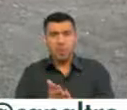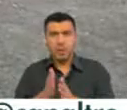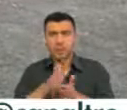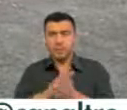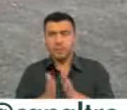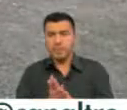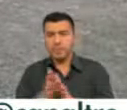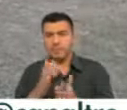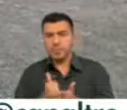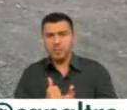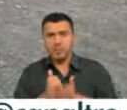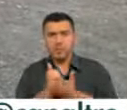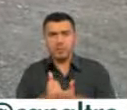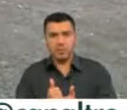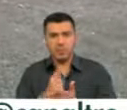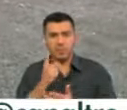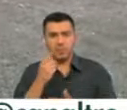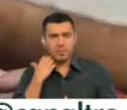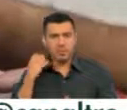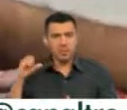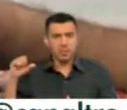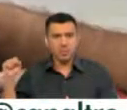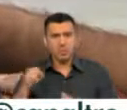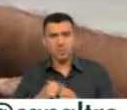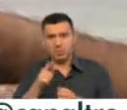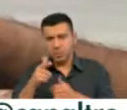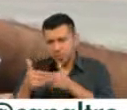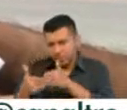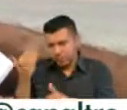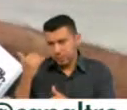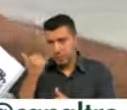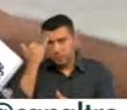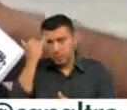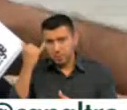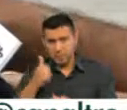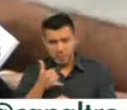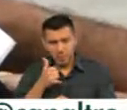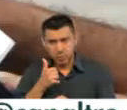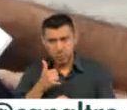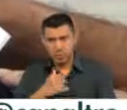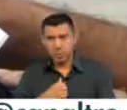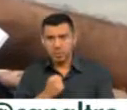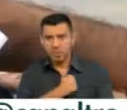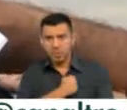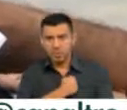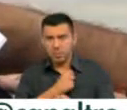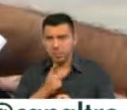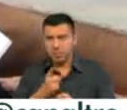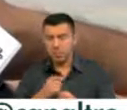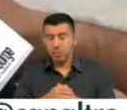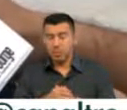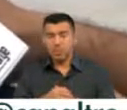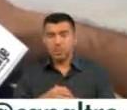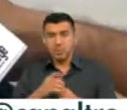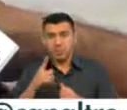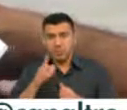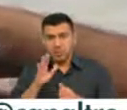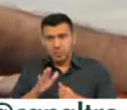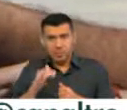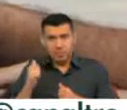recuperarle a ocaña esa vocación industrial esa vocación comercial esa ocasión